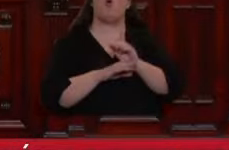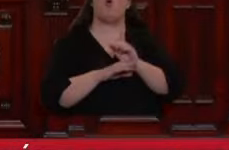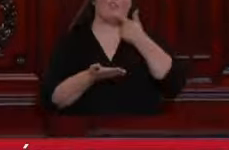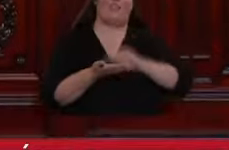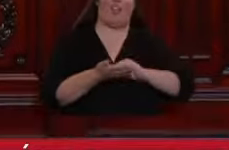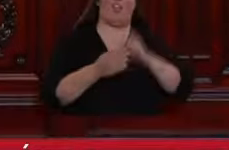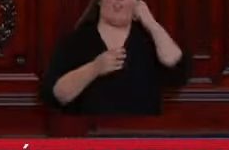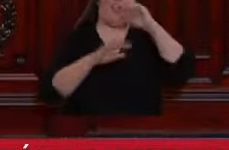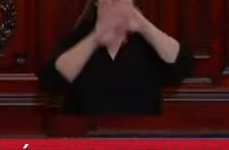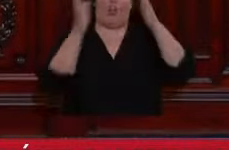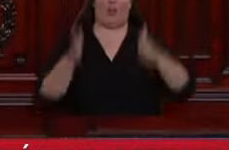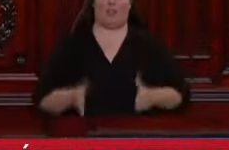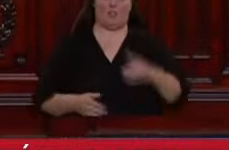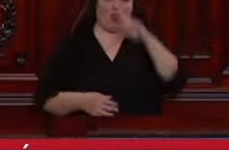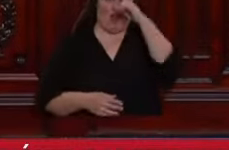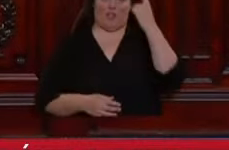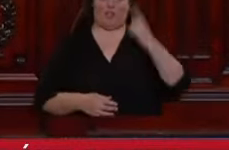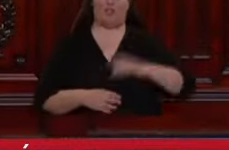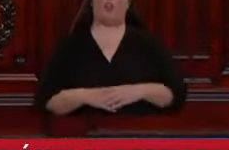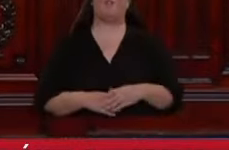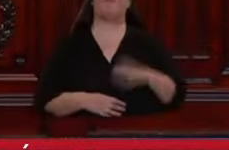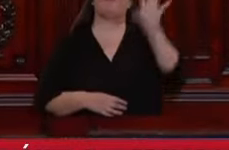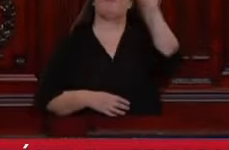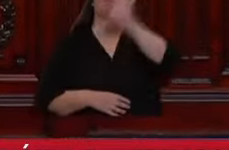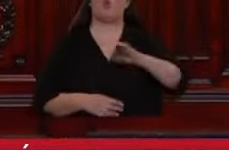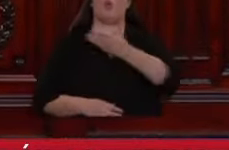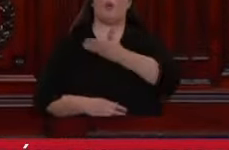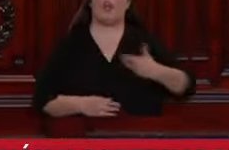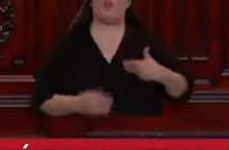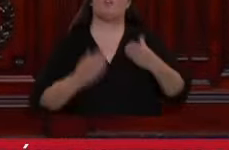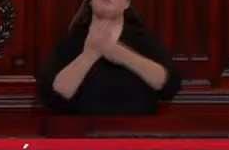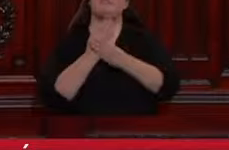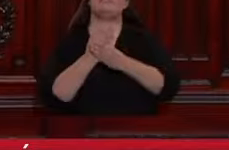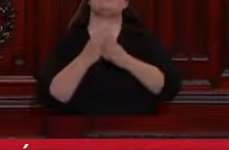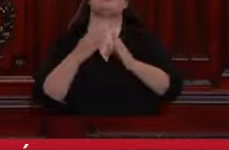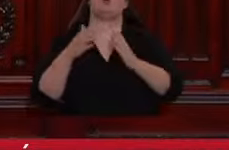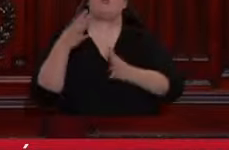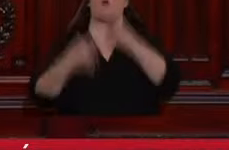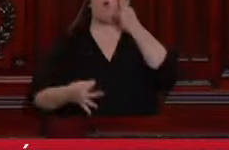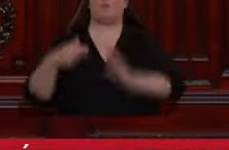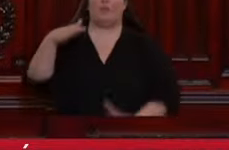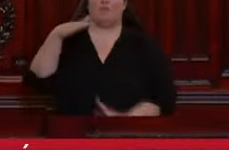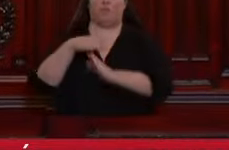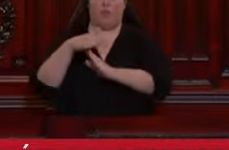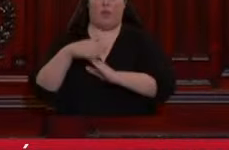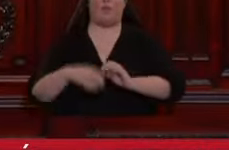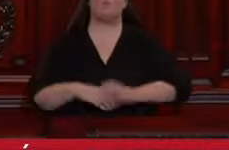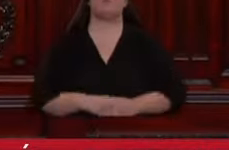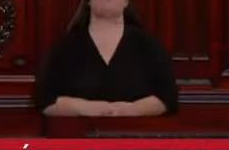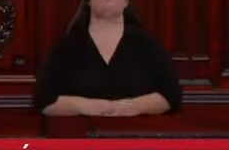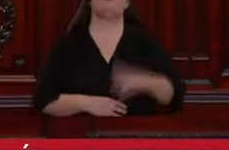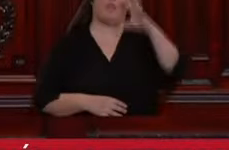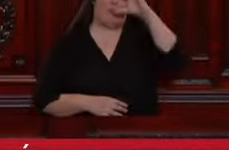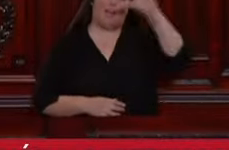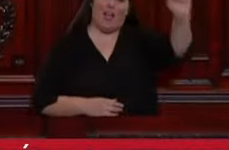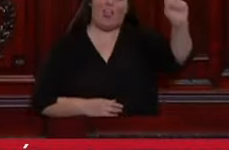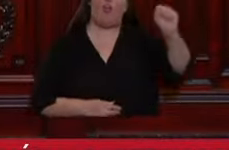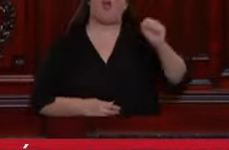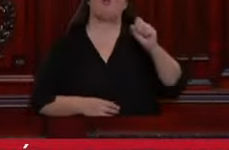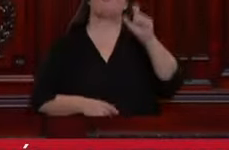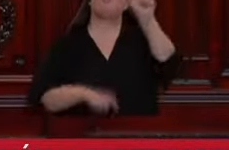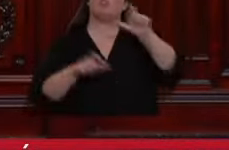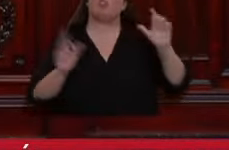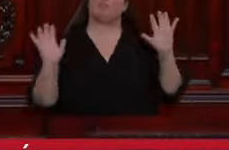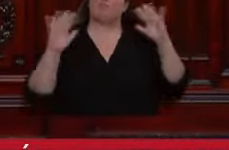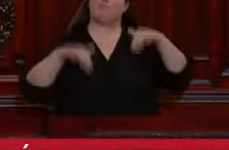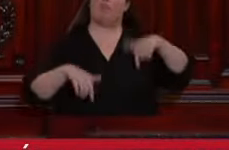de la provincia porque estamos poniendo mucho empeño y hemos reducido muchísimo los gastos. Pero un impuesto de estas características que va a golpear a la clase